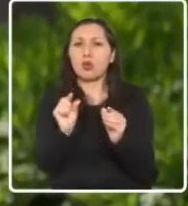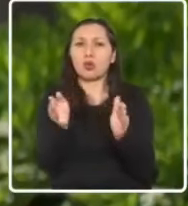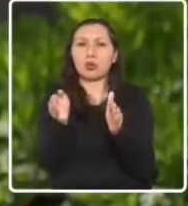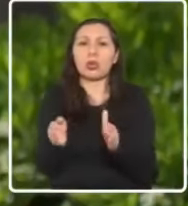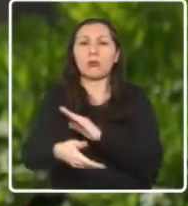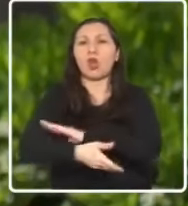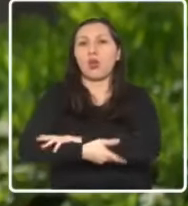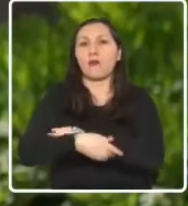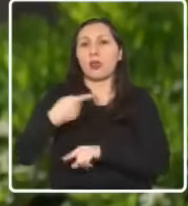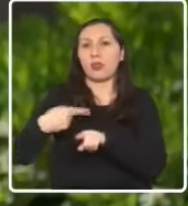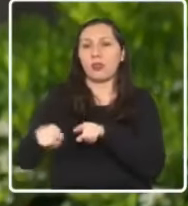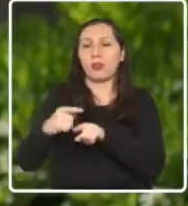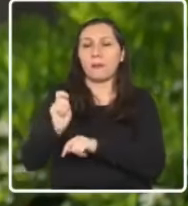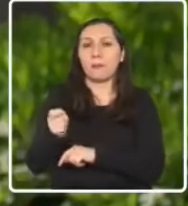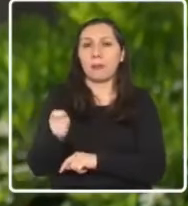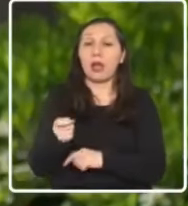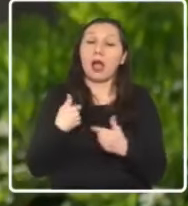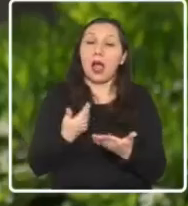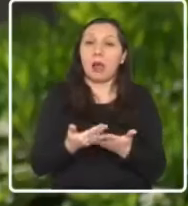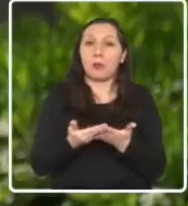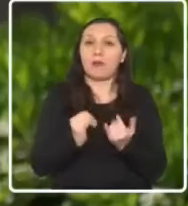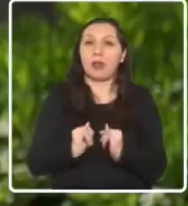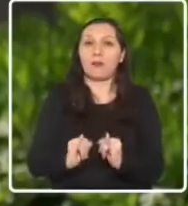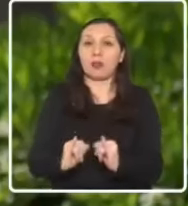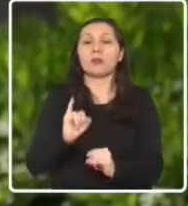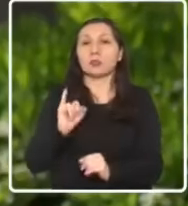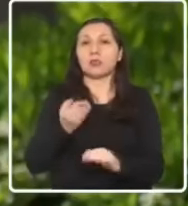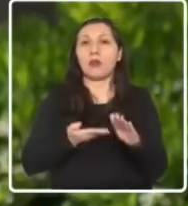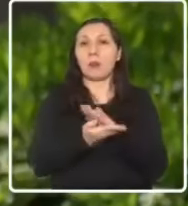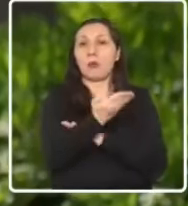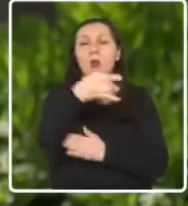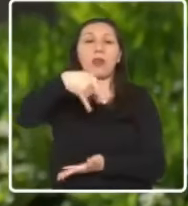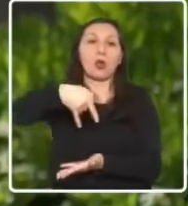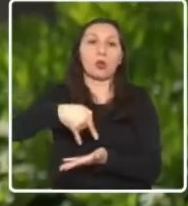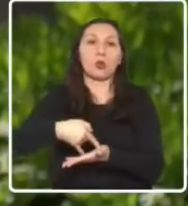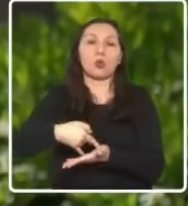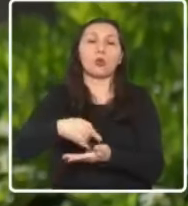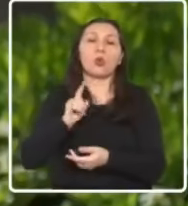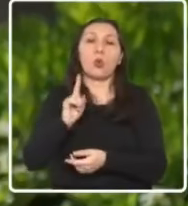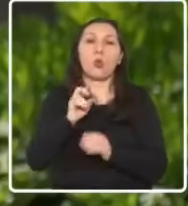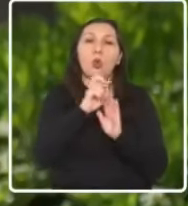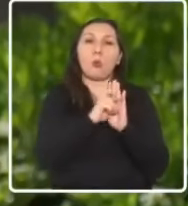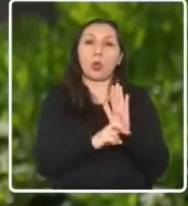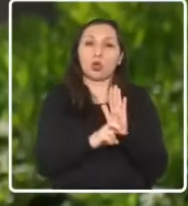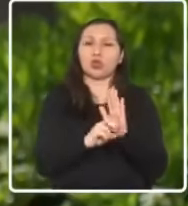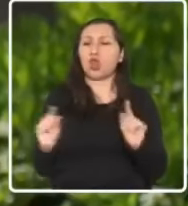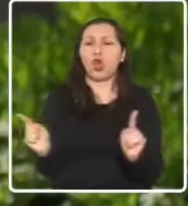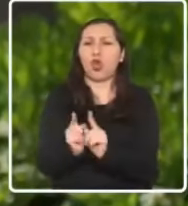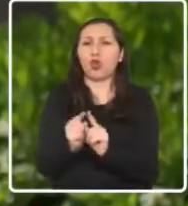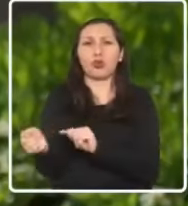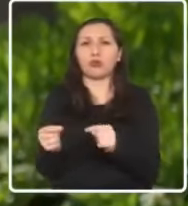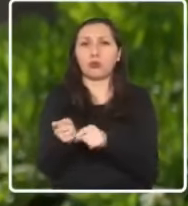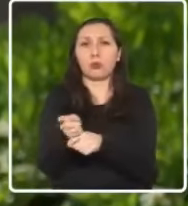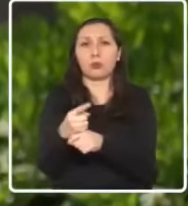de los convenios de pago. Así que quiero aprovechar de informar que vamos a mandar al Congreso un proyecto corto con